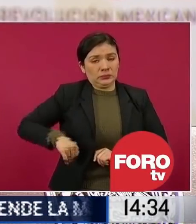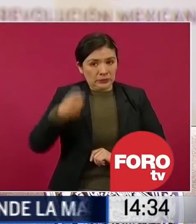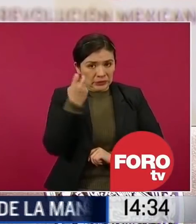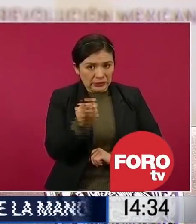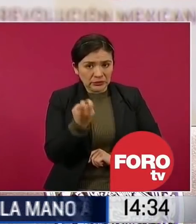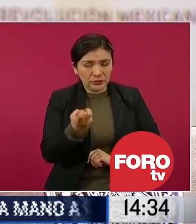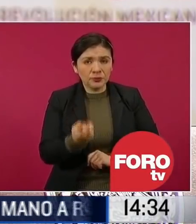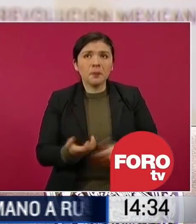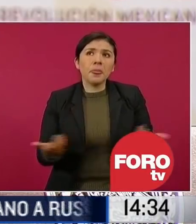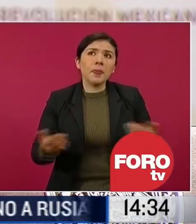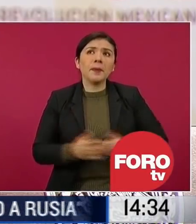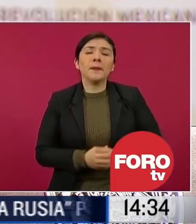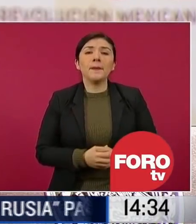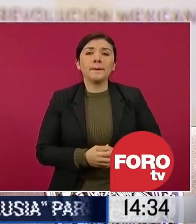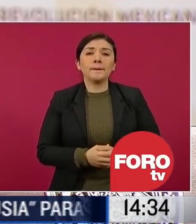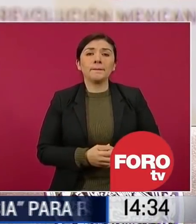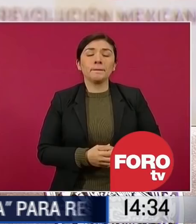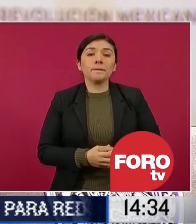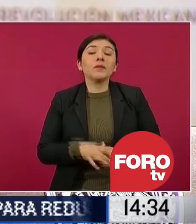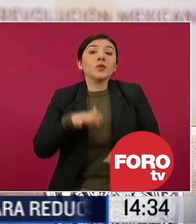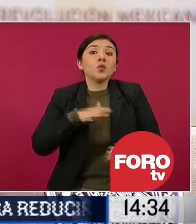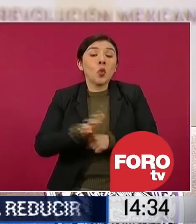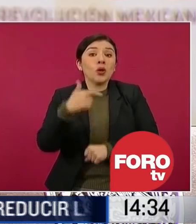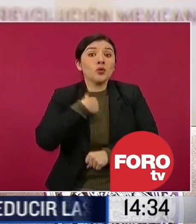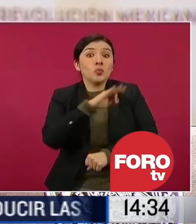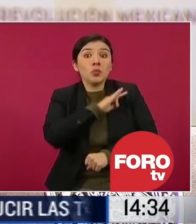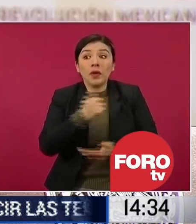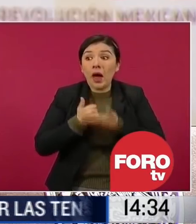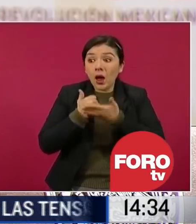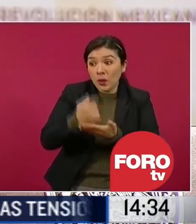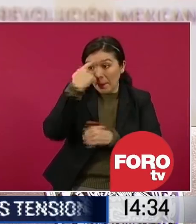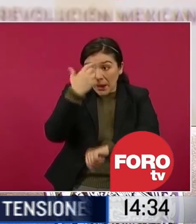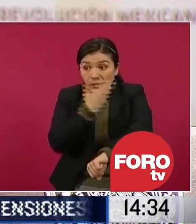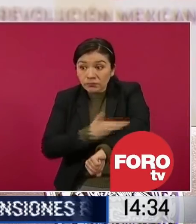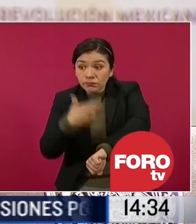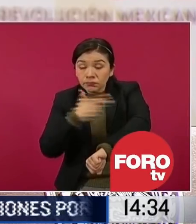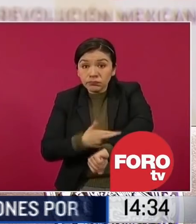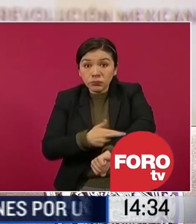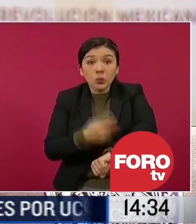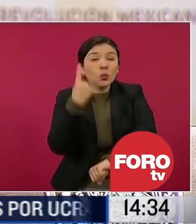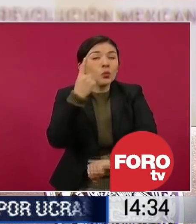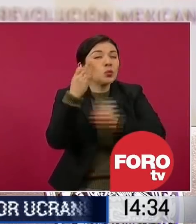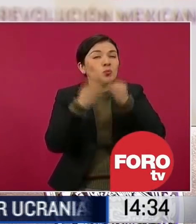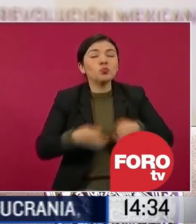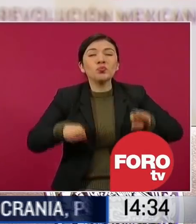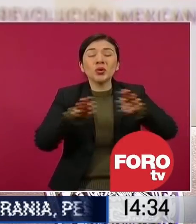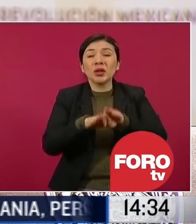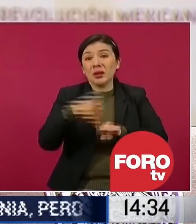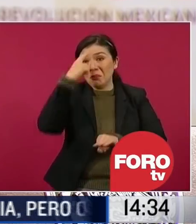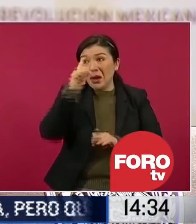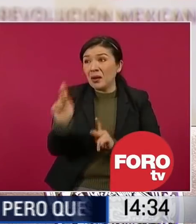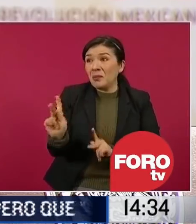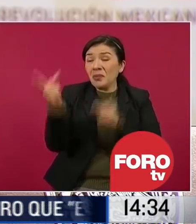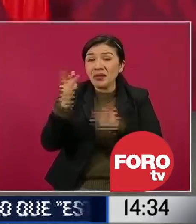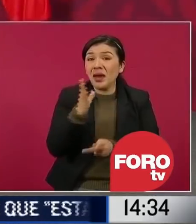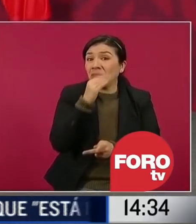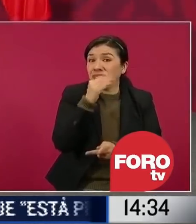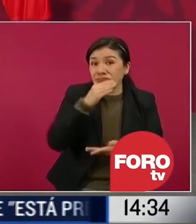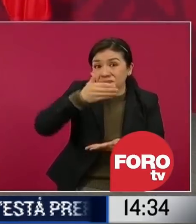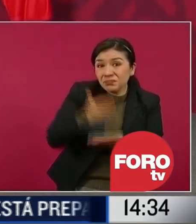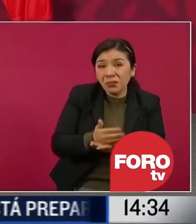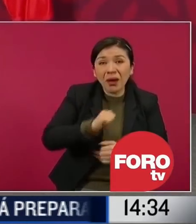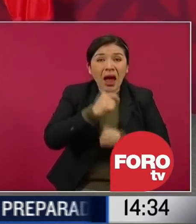Por eso, en lo que podamos ayudar, con el propósito de que no se bloquee, que no